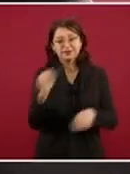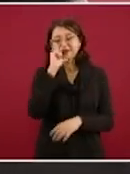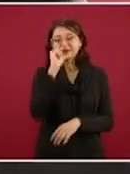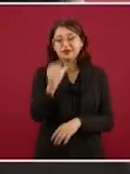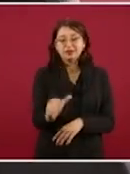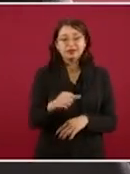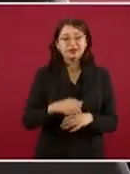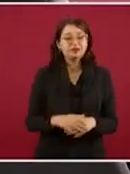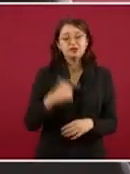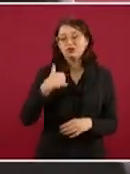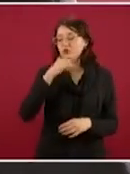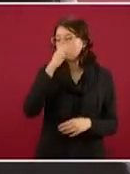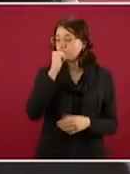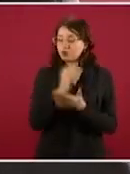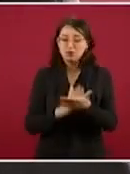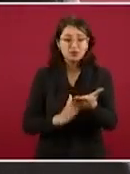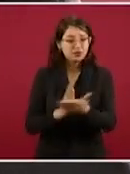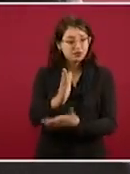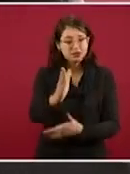Yo no podría